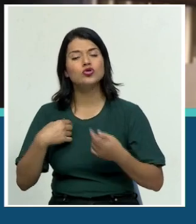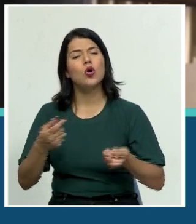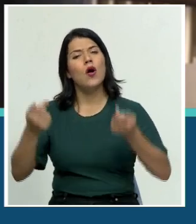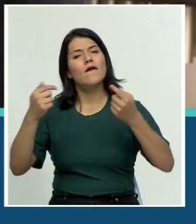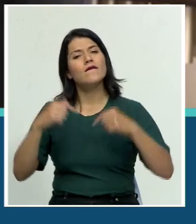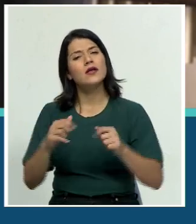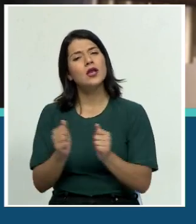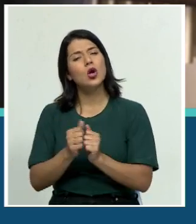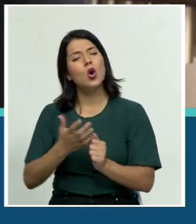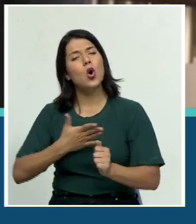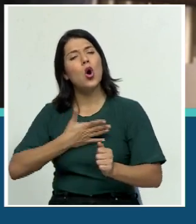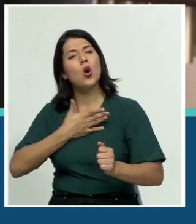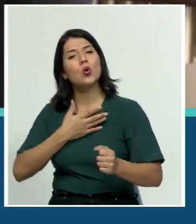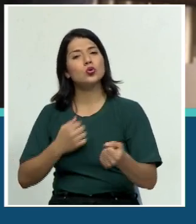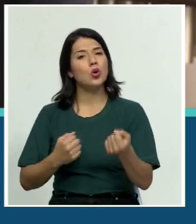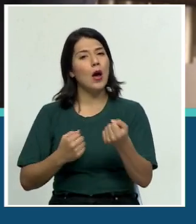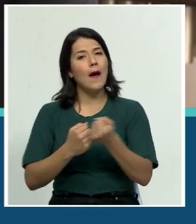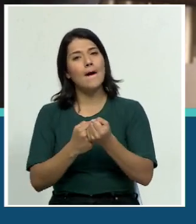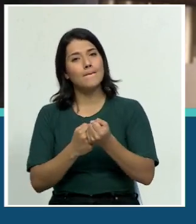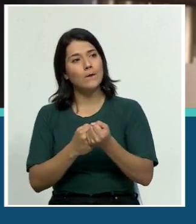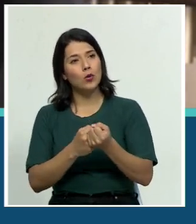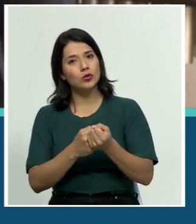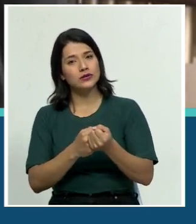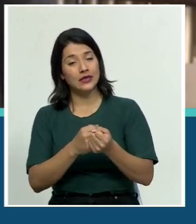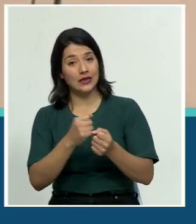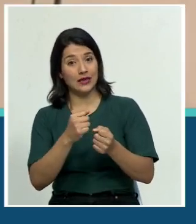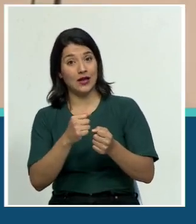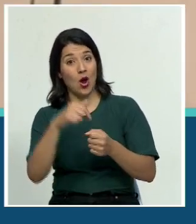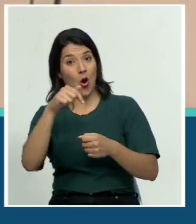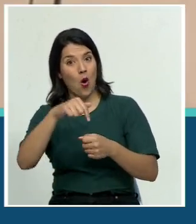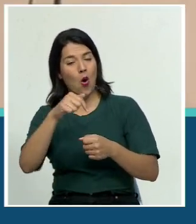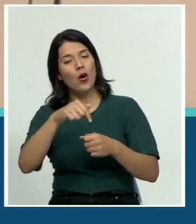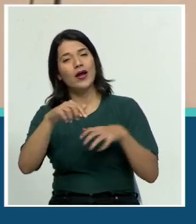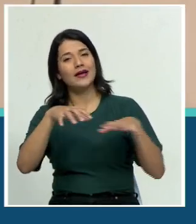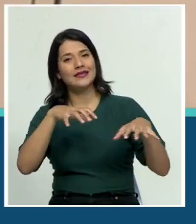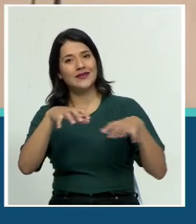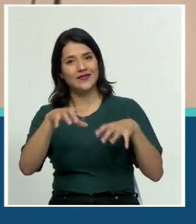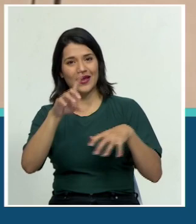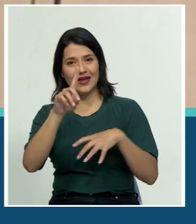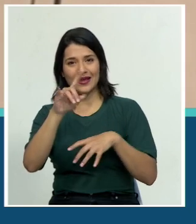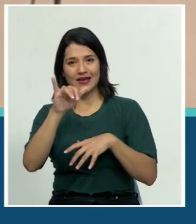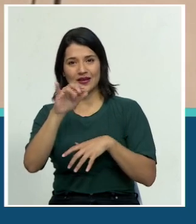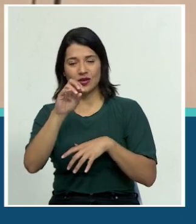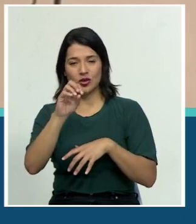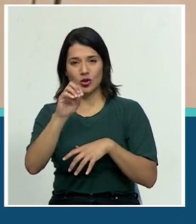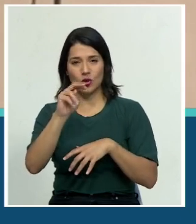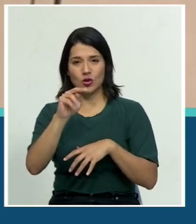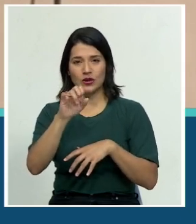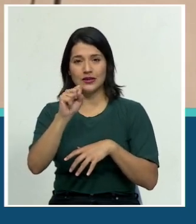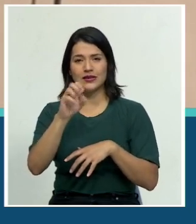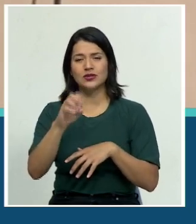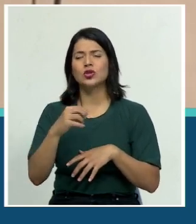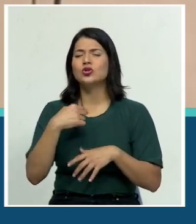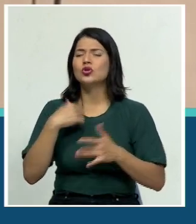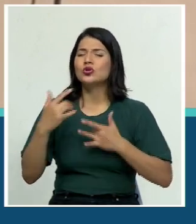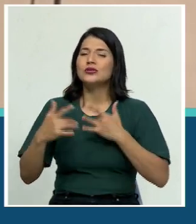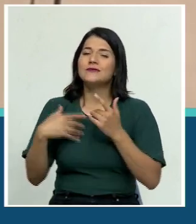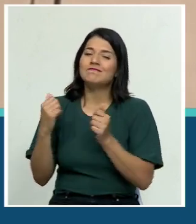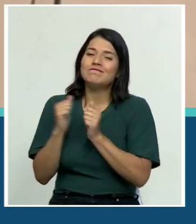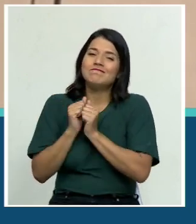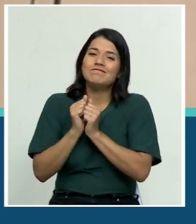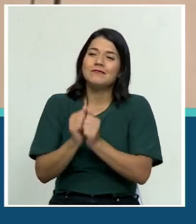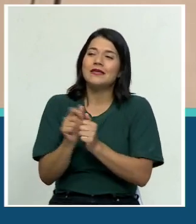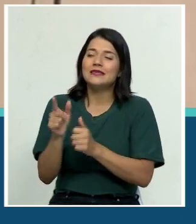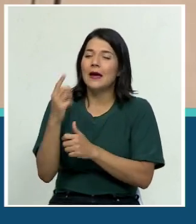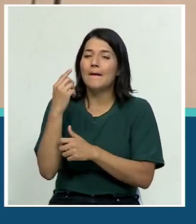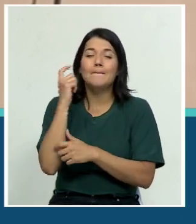la causa de Dionisio. Yo quisiera ponerme a reír porque me siento bien acompañado de esta preciosa señora. Le